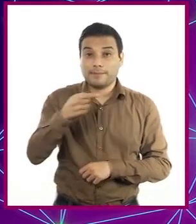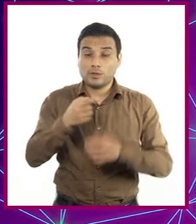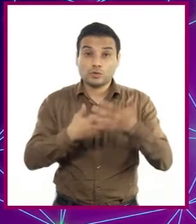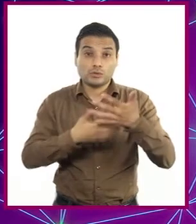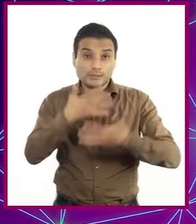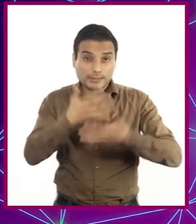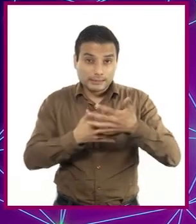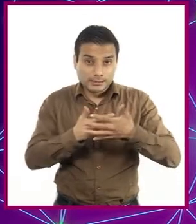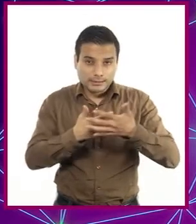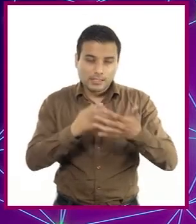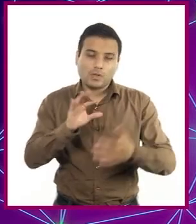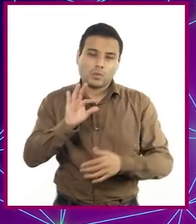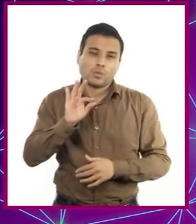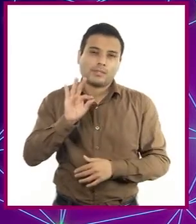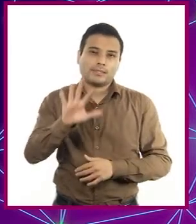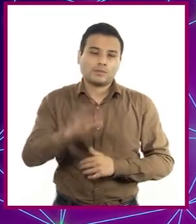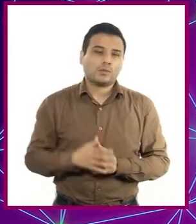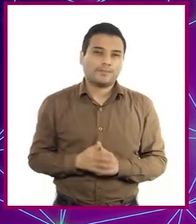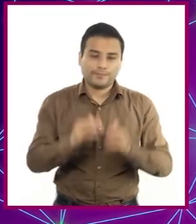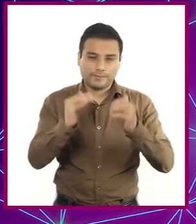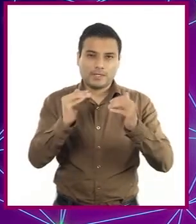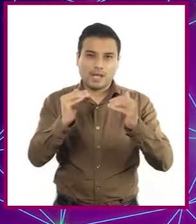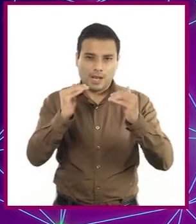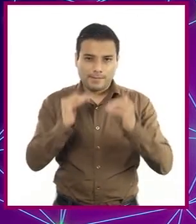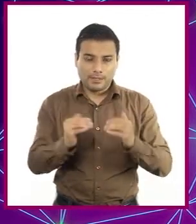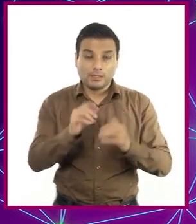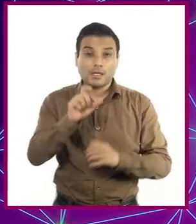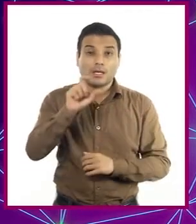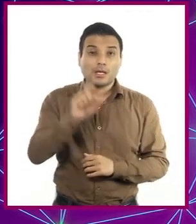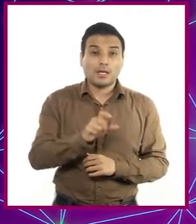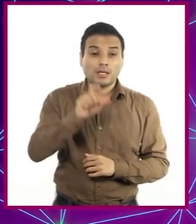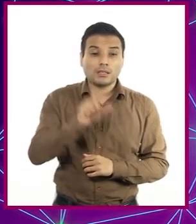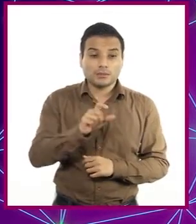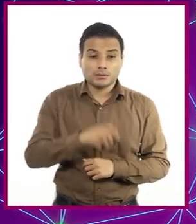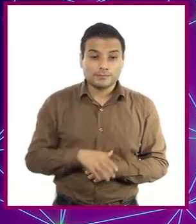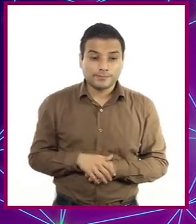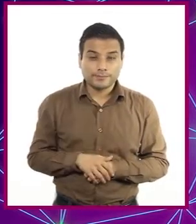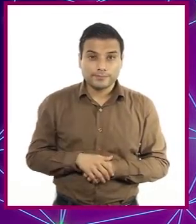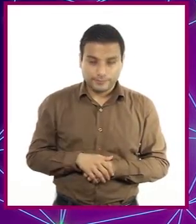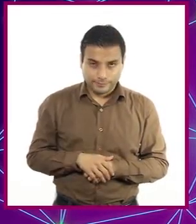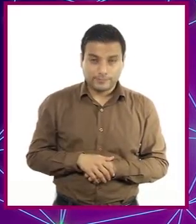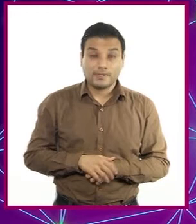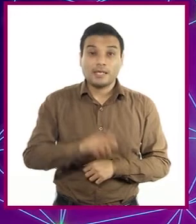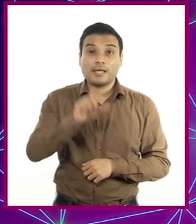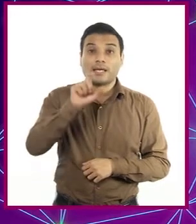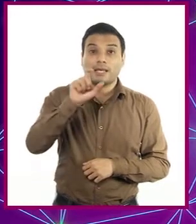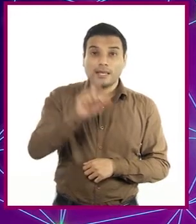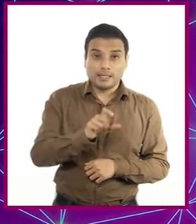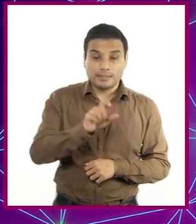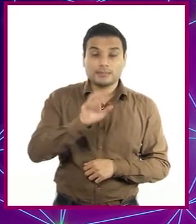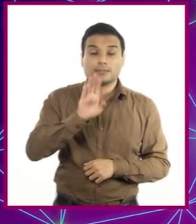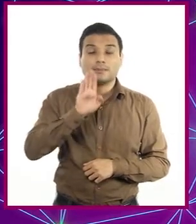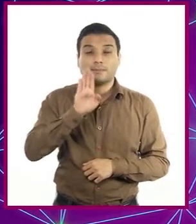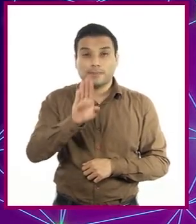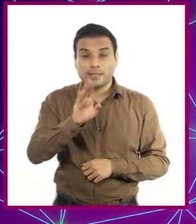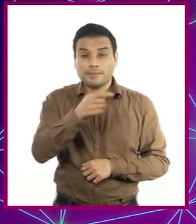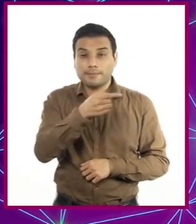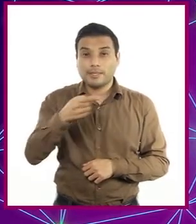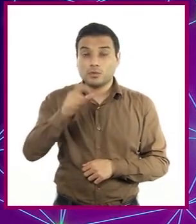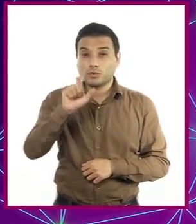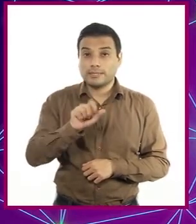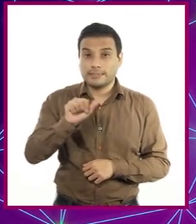45. Por otro lado, la diferencia en x será la x de B menos la x de A, lo que